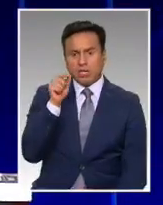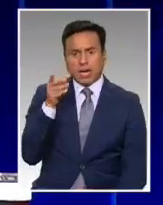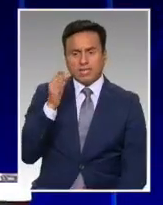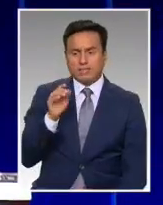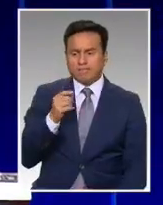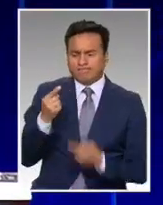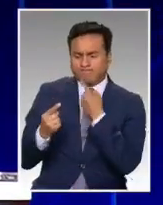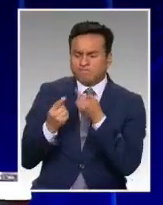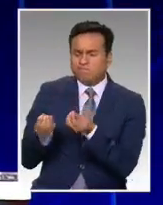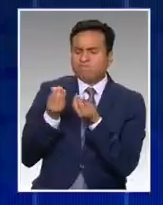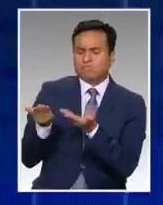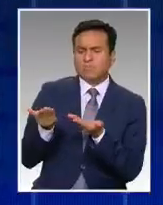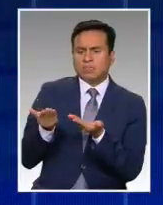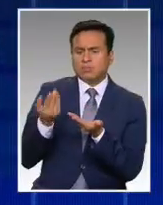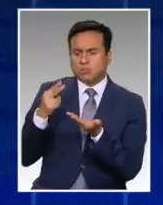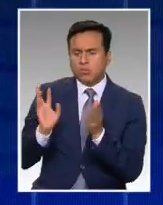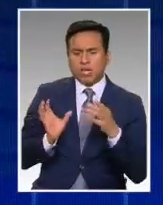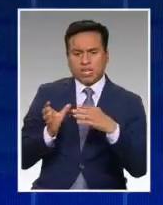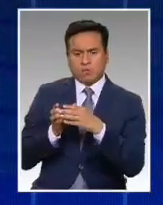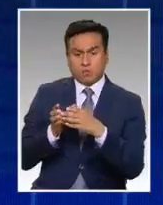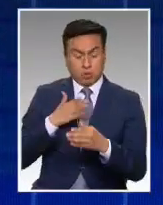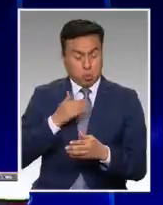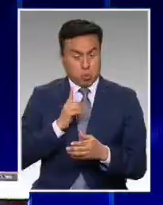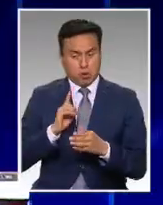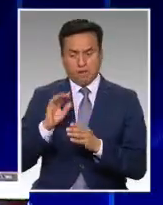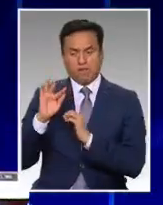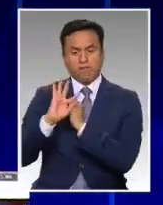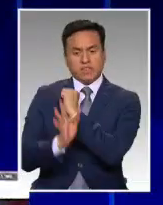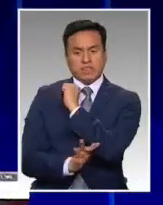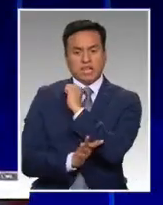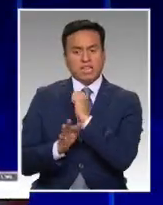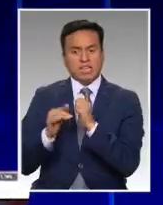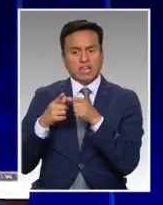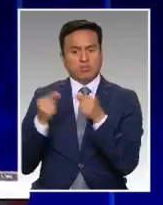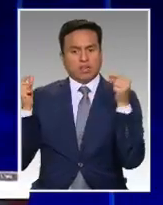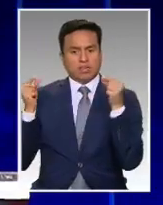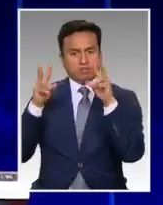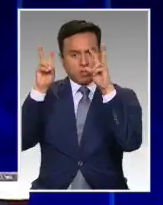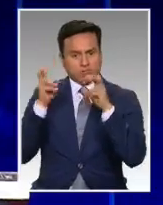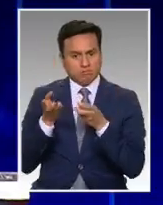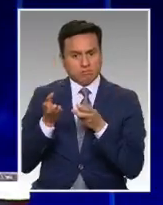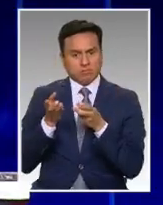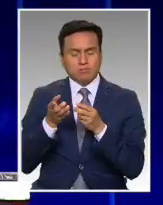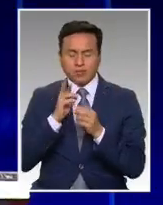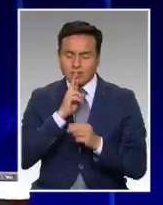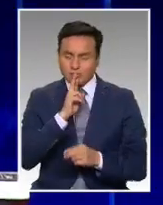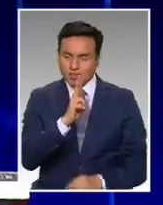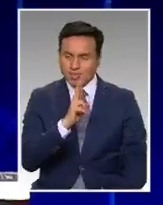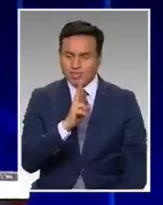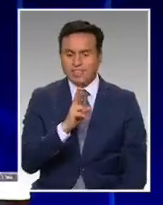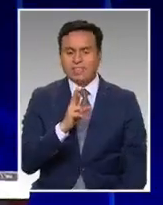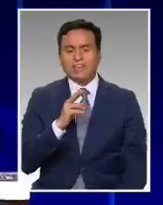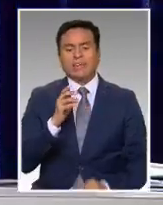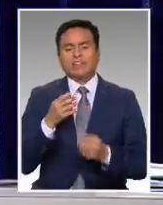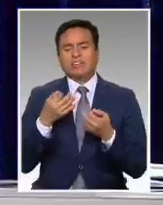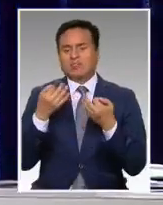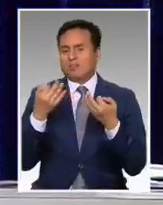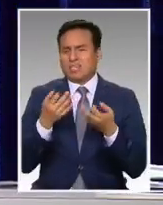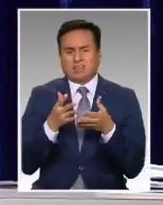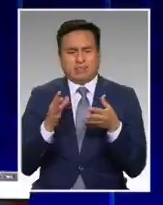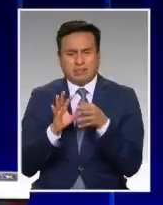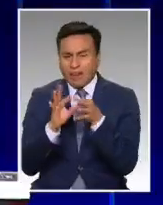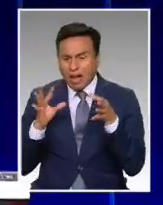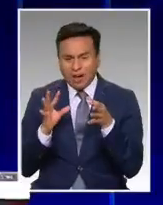interpelado por su propio equipo no por mí por el fiscal nacional frente un caso déjenme responder que extraordinariamente